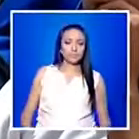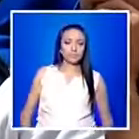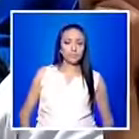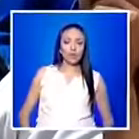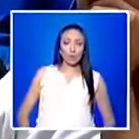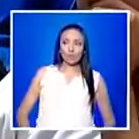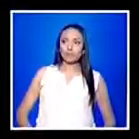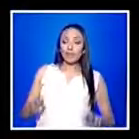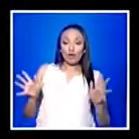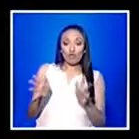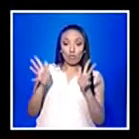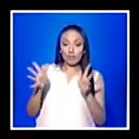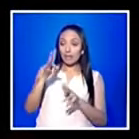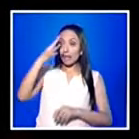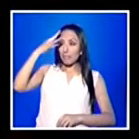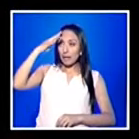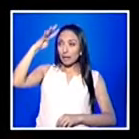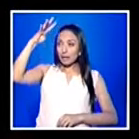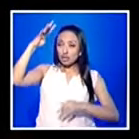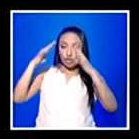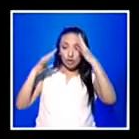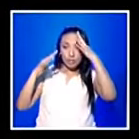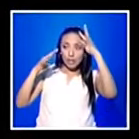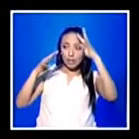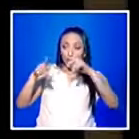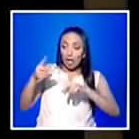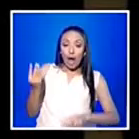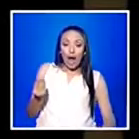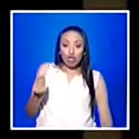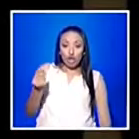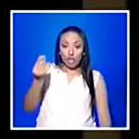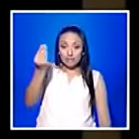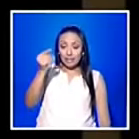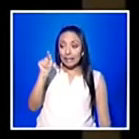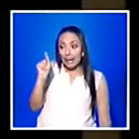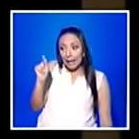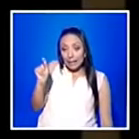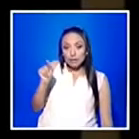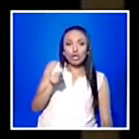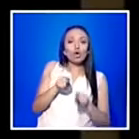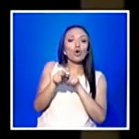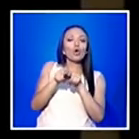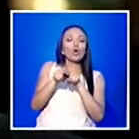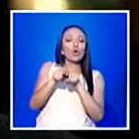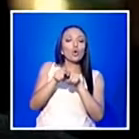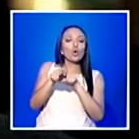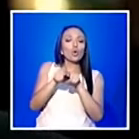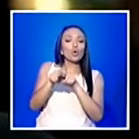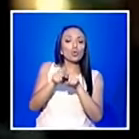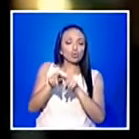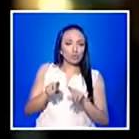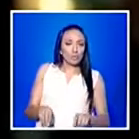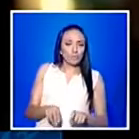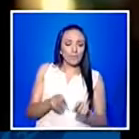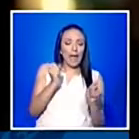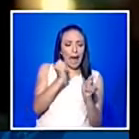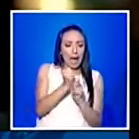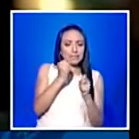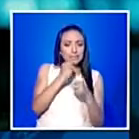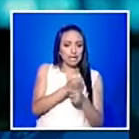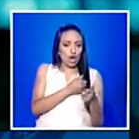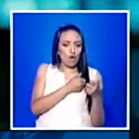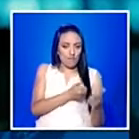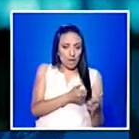Fomentar la creatividad y la reflexión en los adolescentes. Esa es la intención del concurso El Valor de Hacerlo Bien, que este